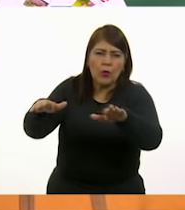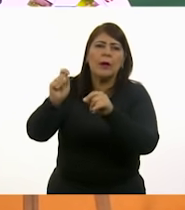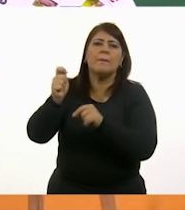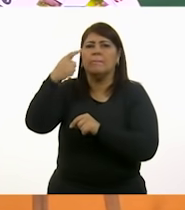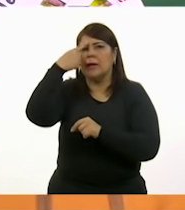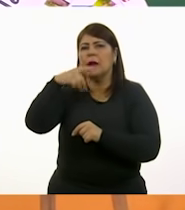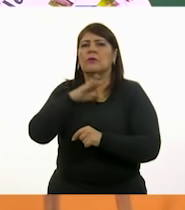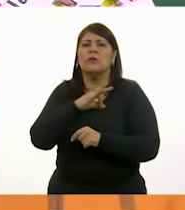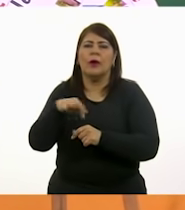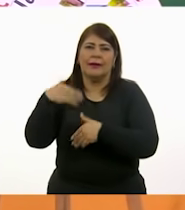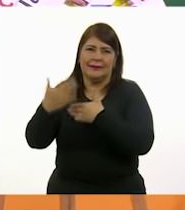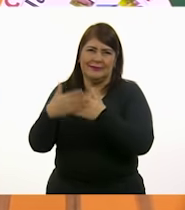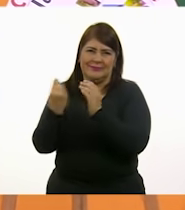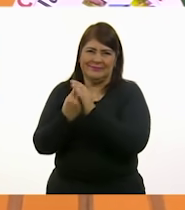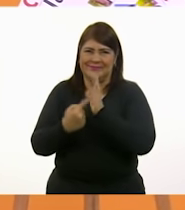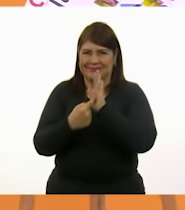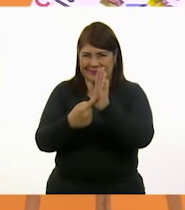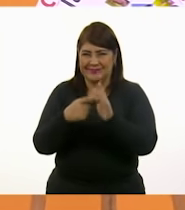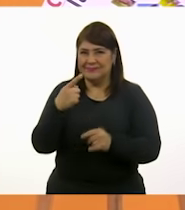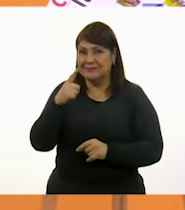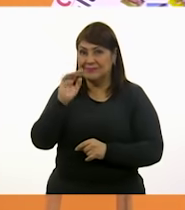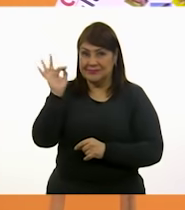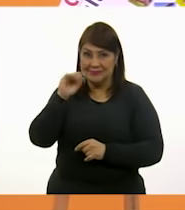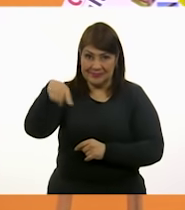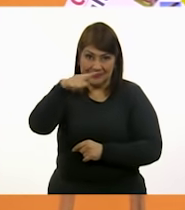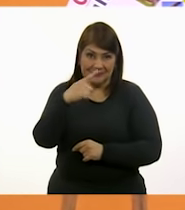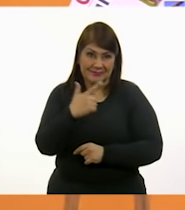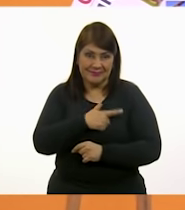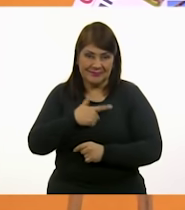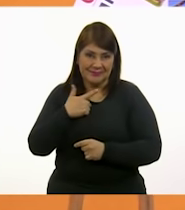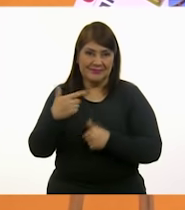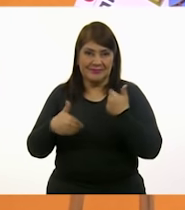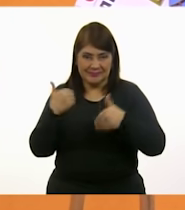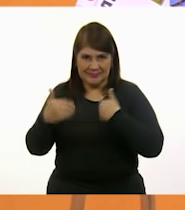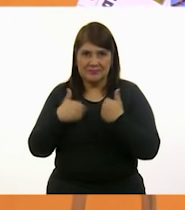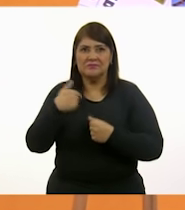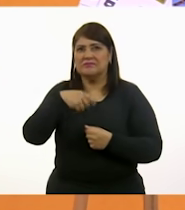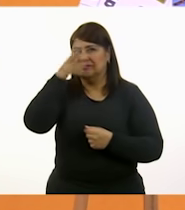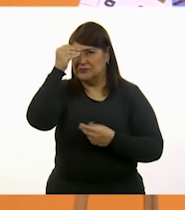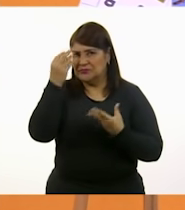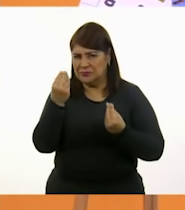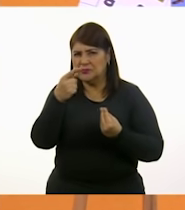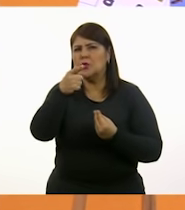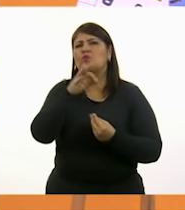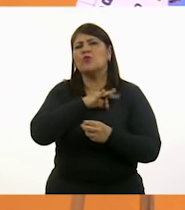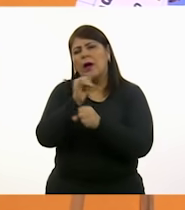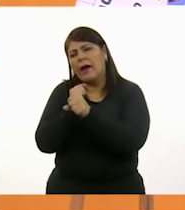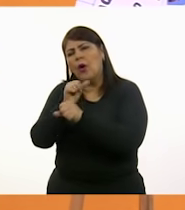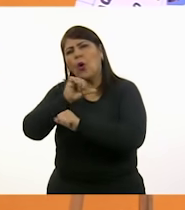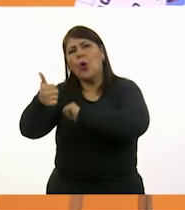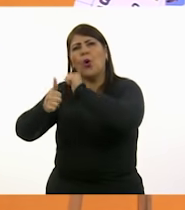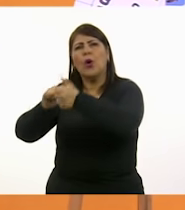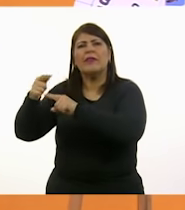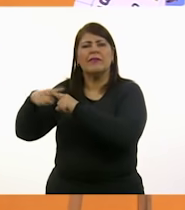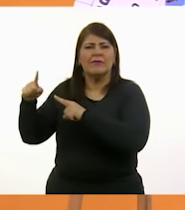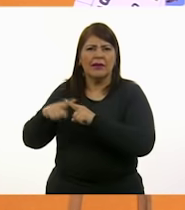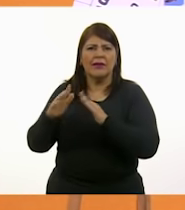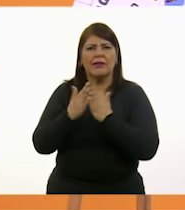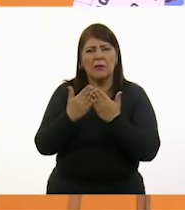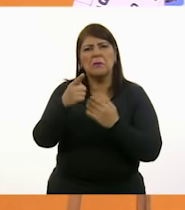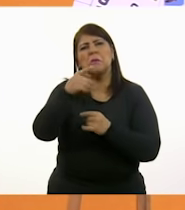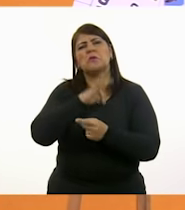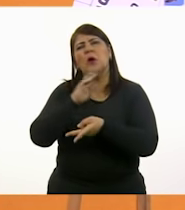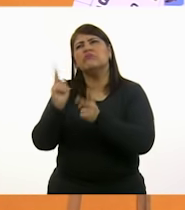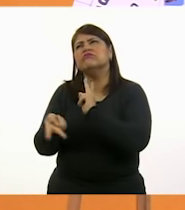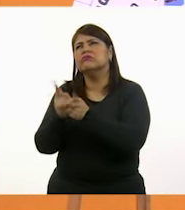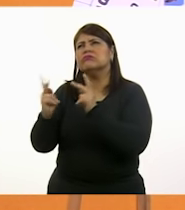Espero se hayan divertido Yo sí, y aprendí muchísimo Si te es posible, consulta otros libros y comenta el tema del día de hoy con tu familia